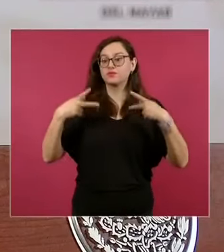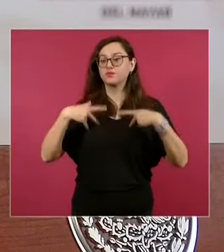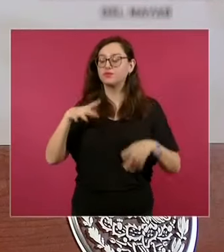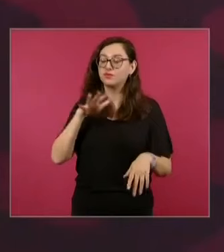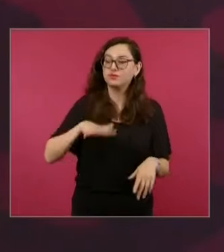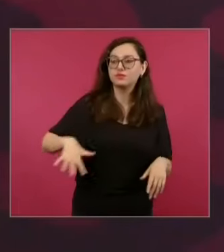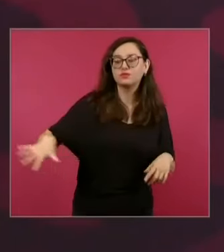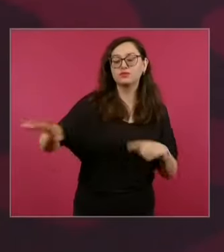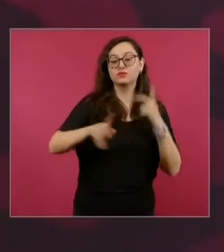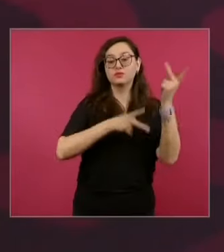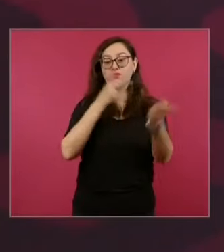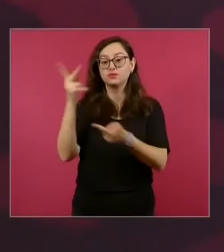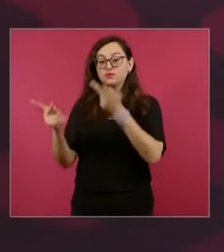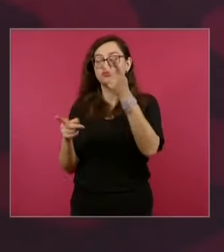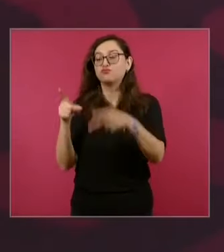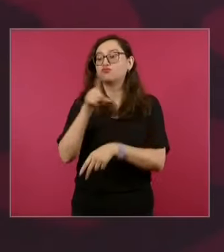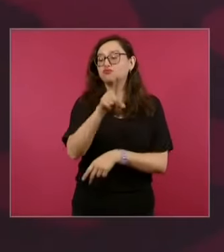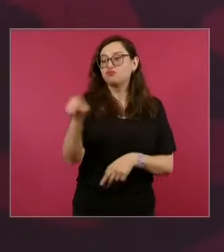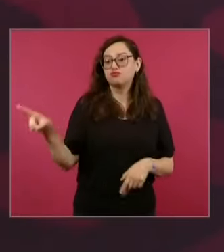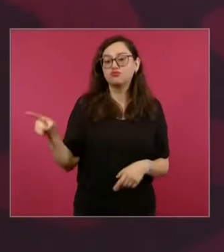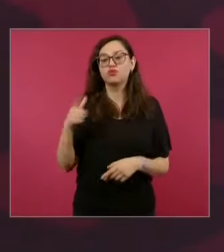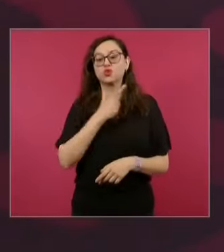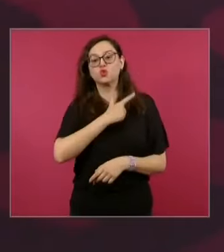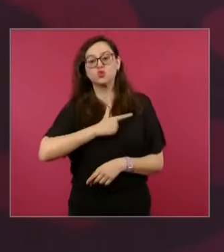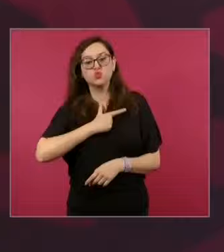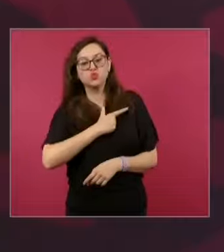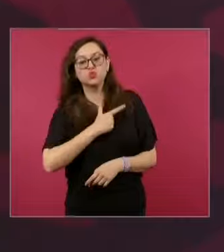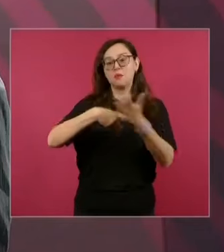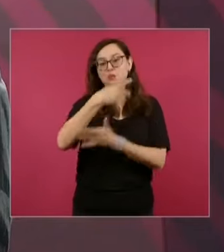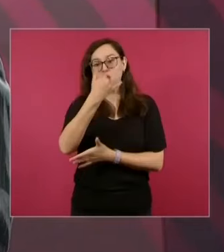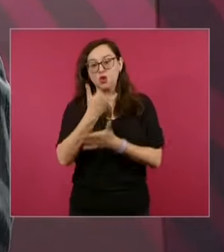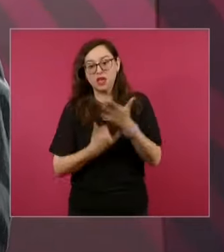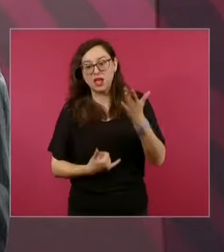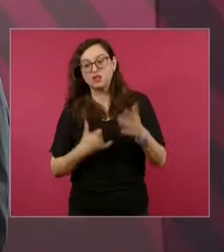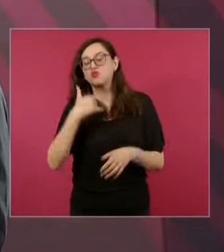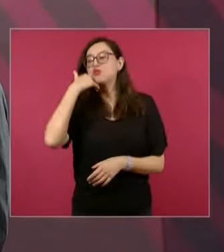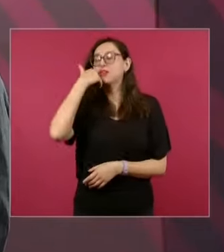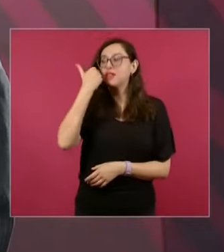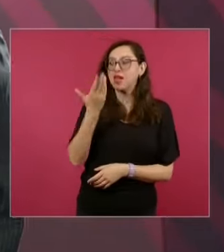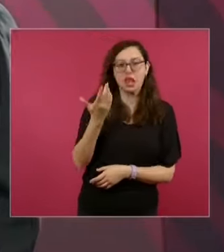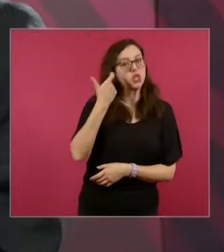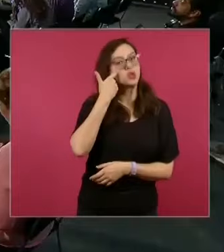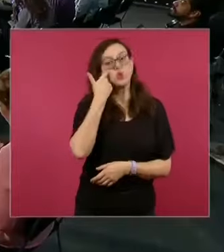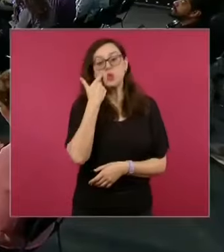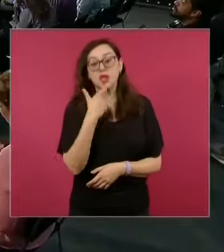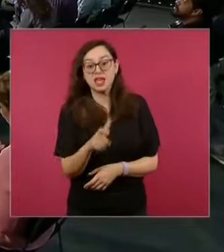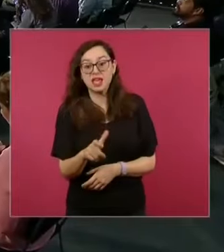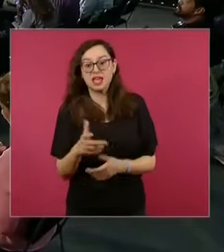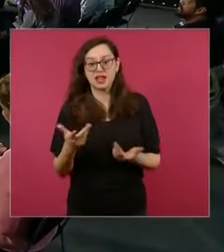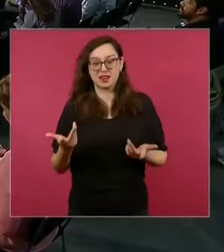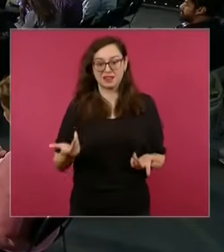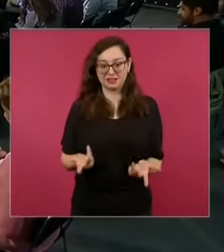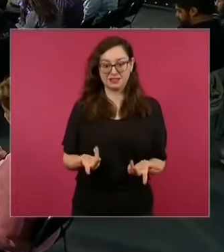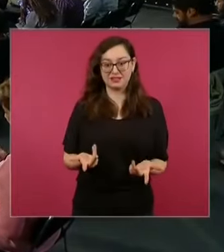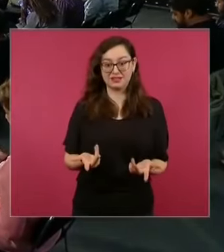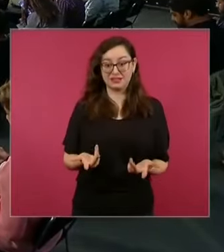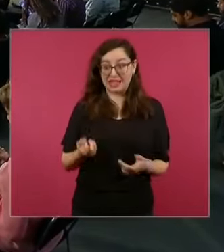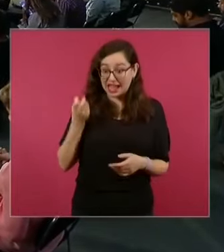elegir a las autoridades, elegir al partido. No, es elegir el